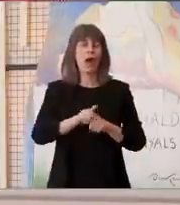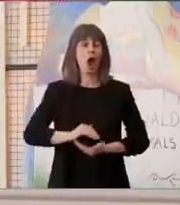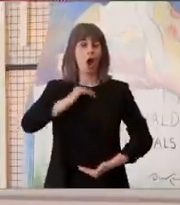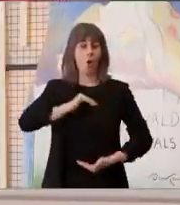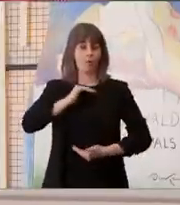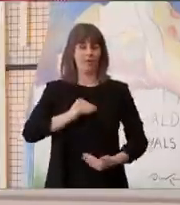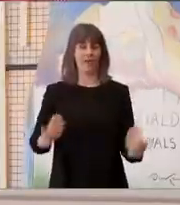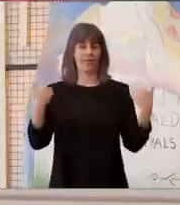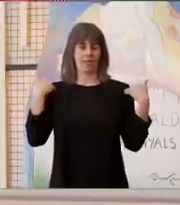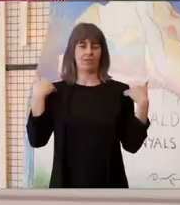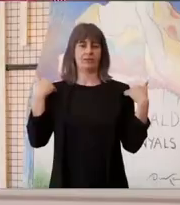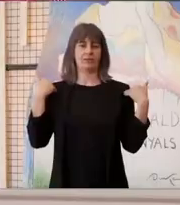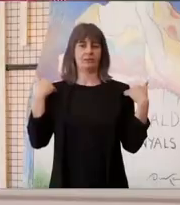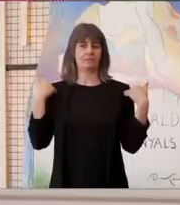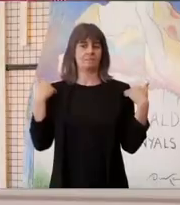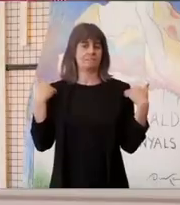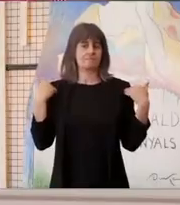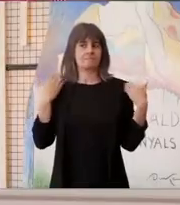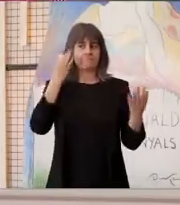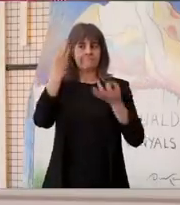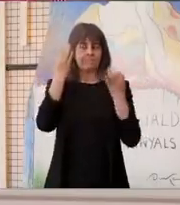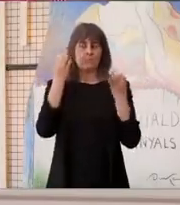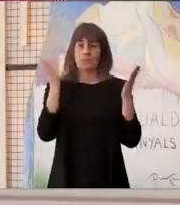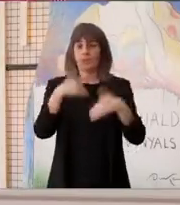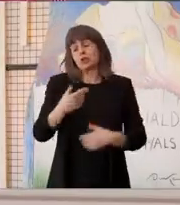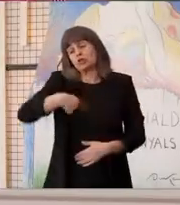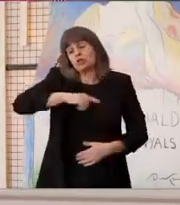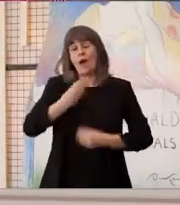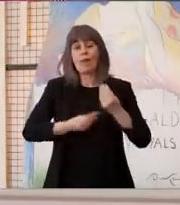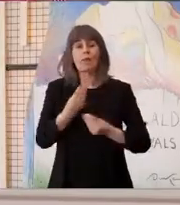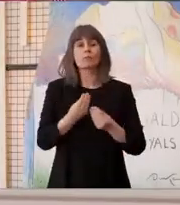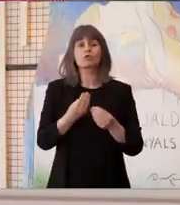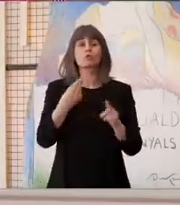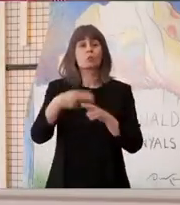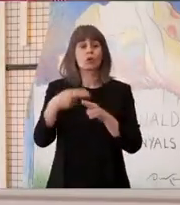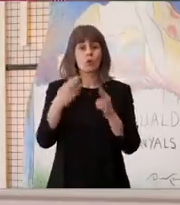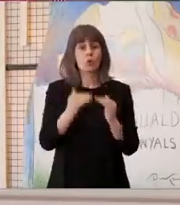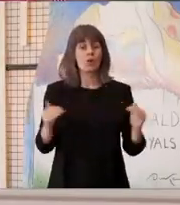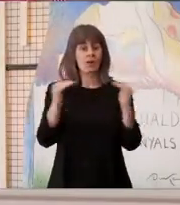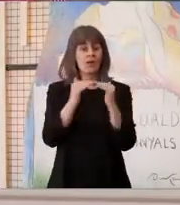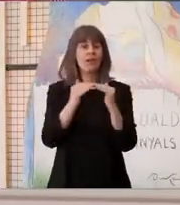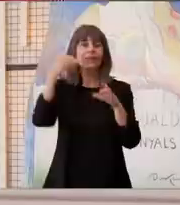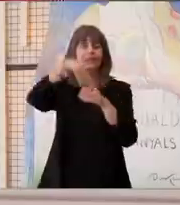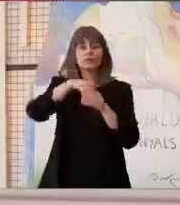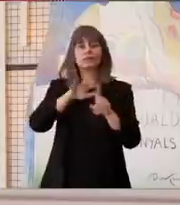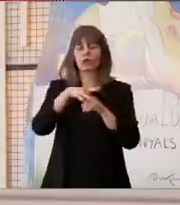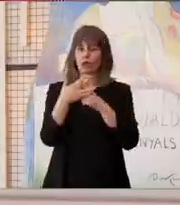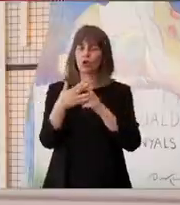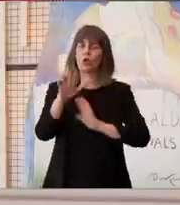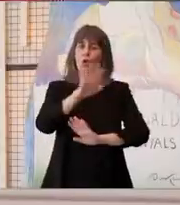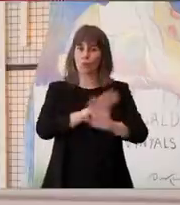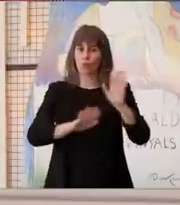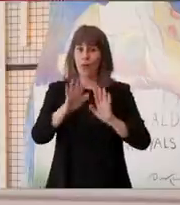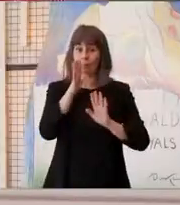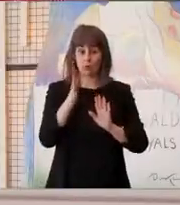por lo tanto nosotras hacemos la política de igualdad desde un marco complejo porque no tiene